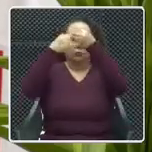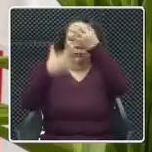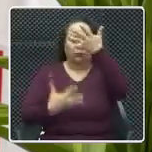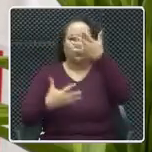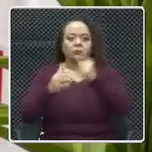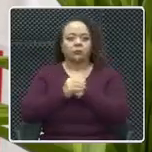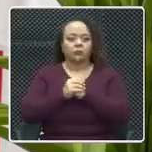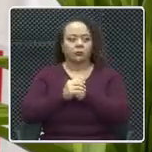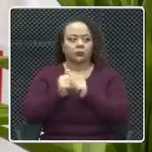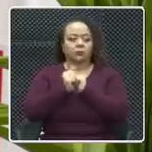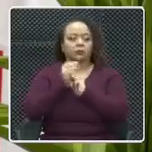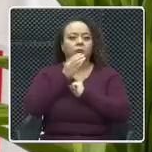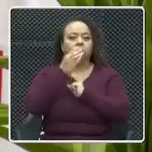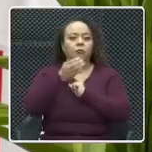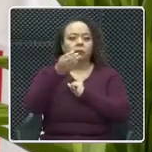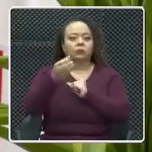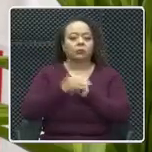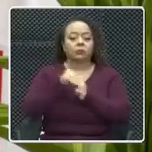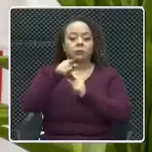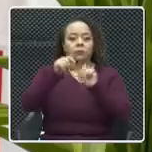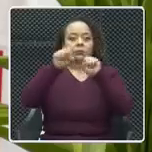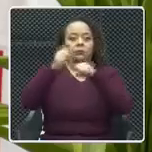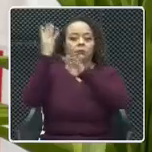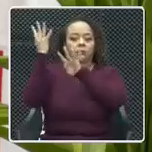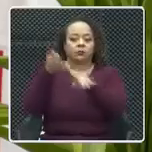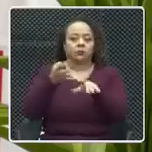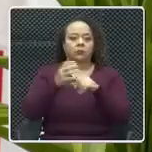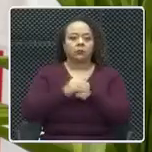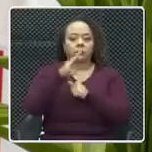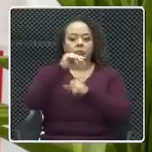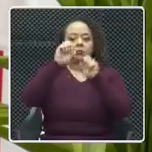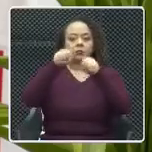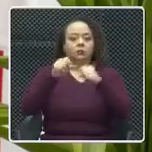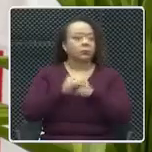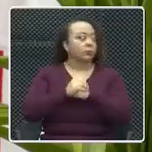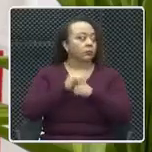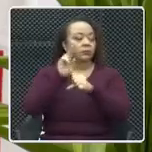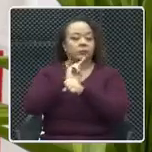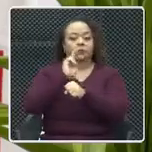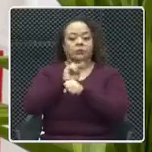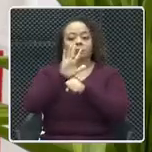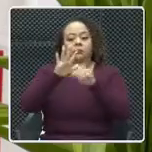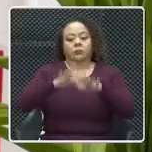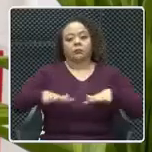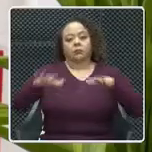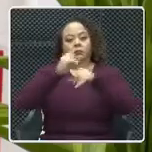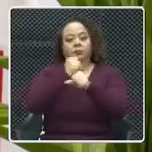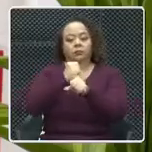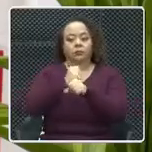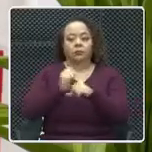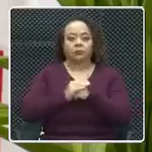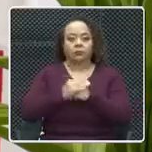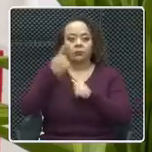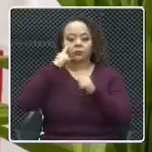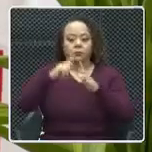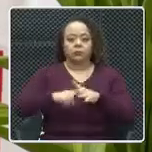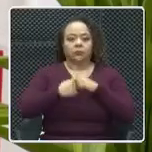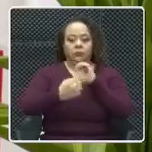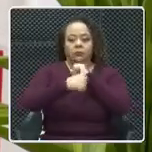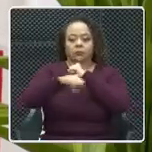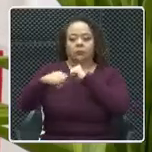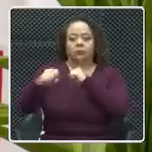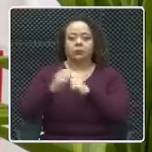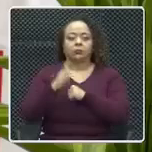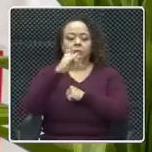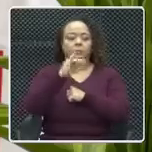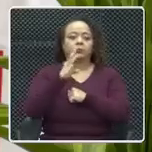afiches con recomendaciones que usted puede descargar y puede utilizar en su entorno de trabajo para empezarlo a divulgar